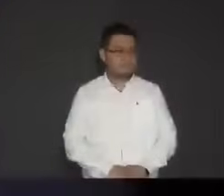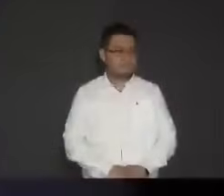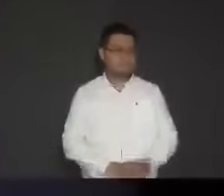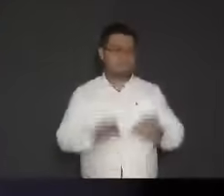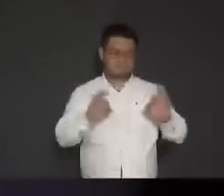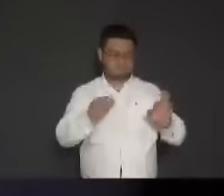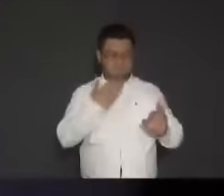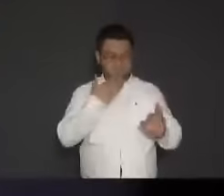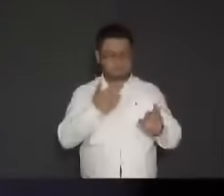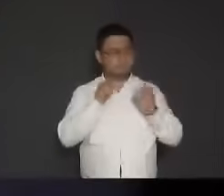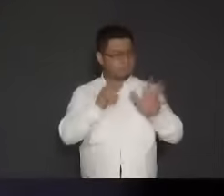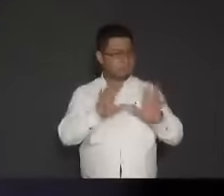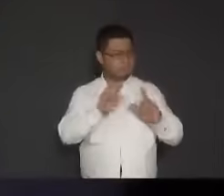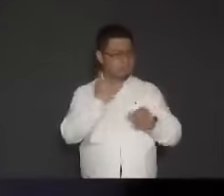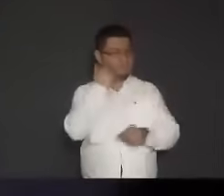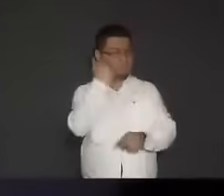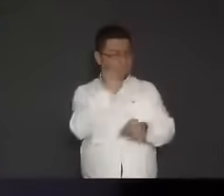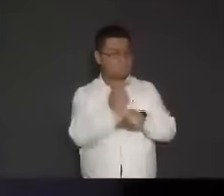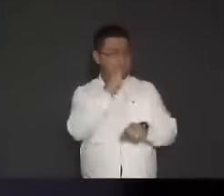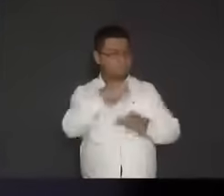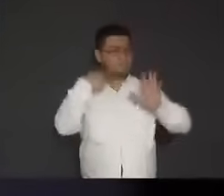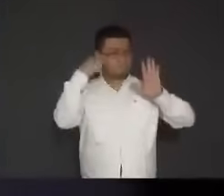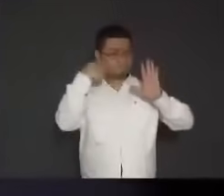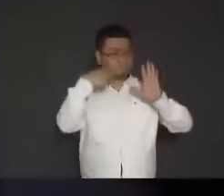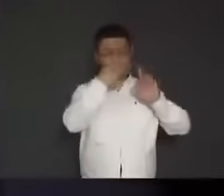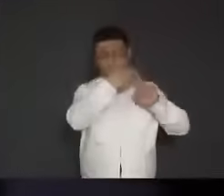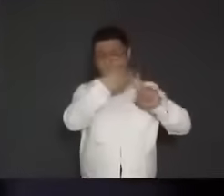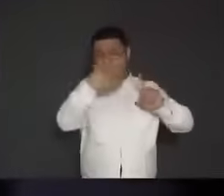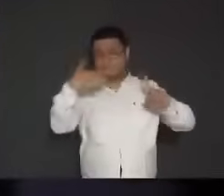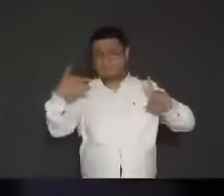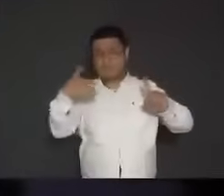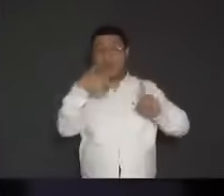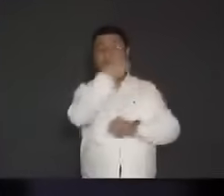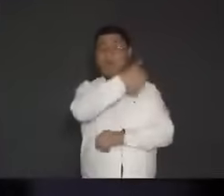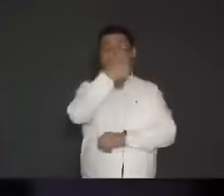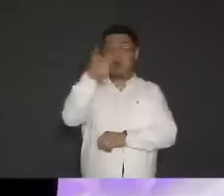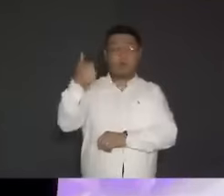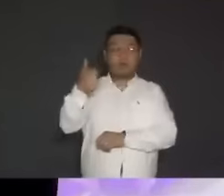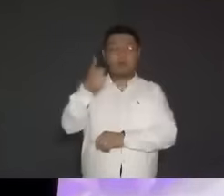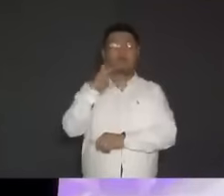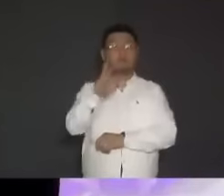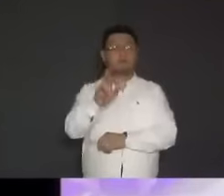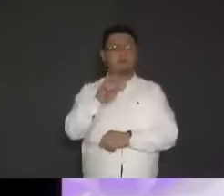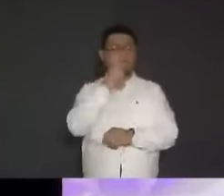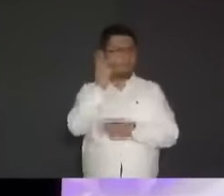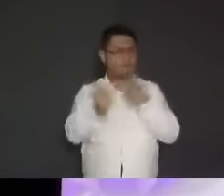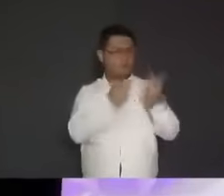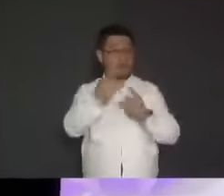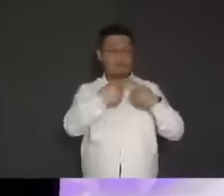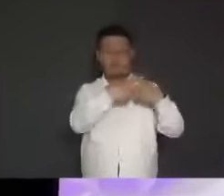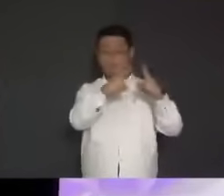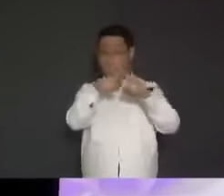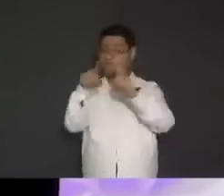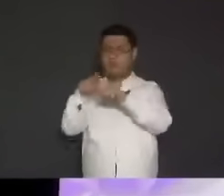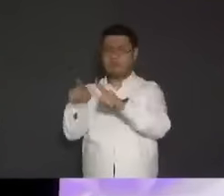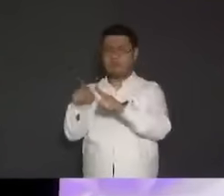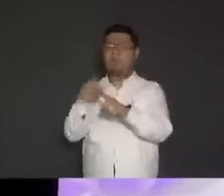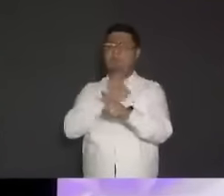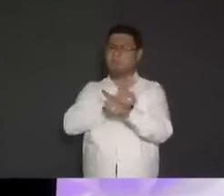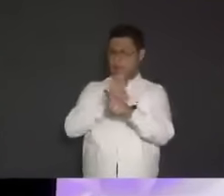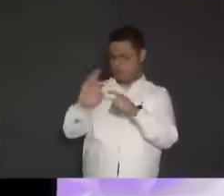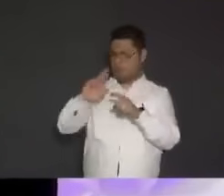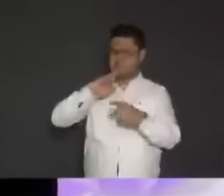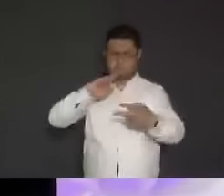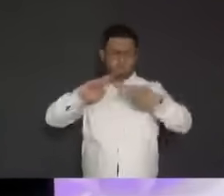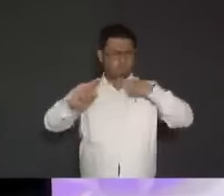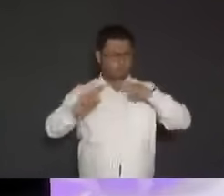Bien, pues como ya escucharon las reglas, en este segmento cada una de ustedes tendrá una pregunta diferente. Podrán interactuar en la réplica